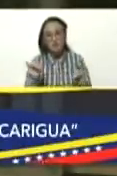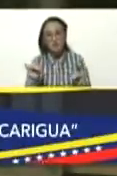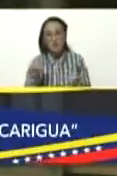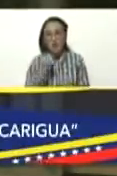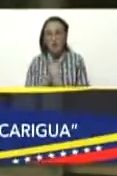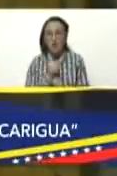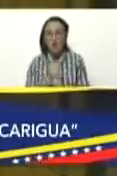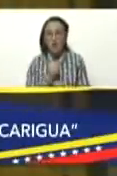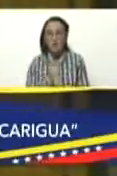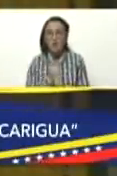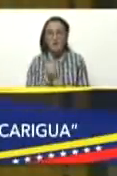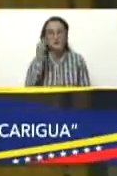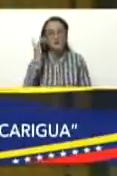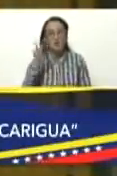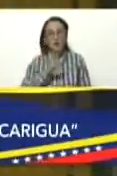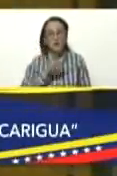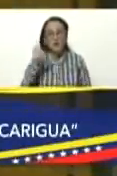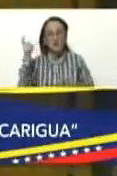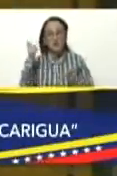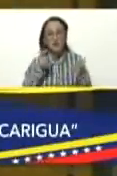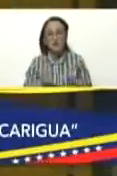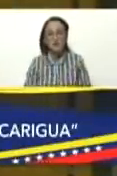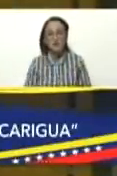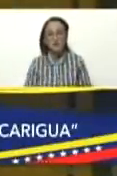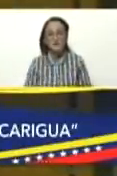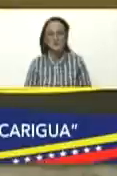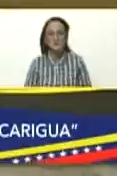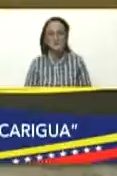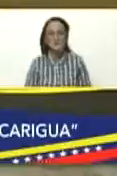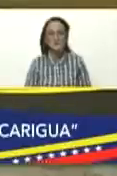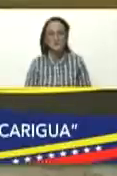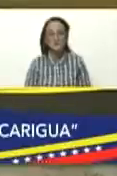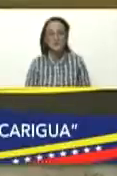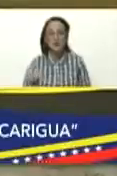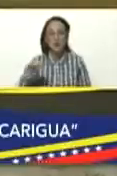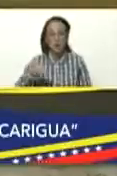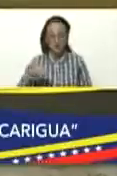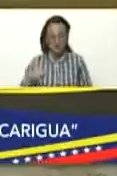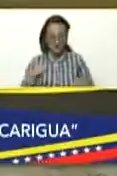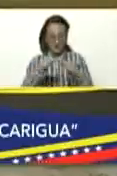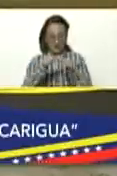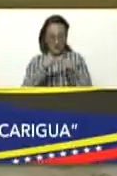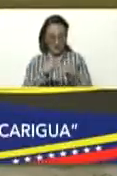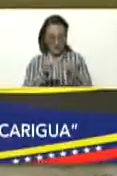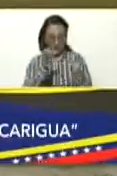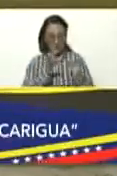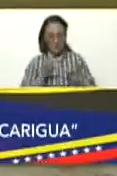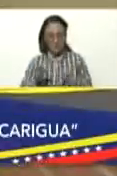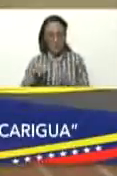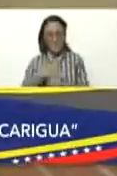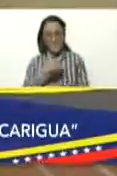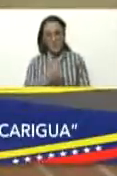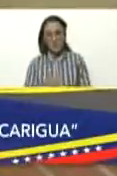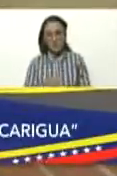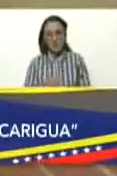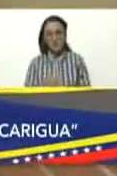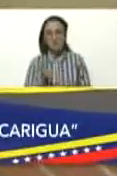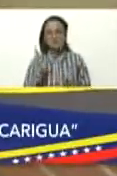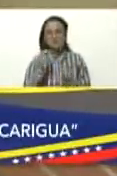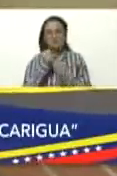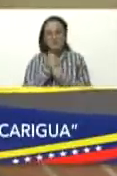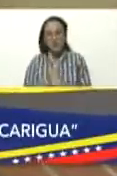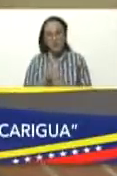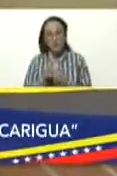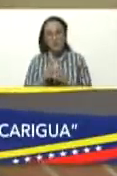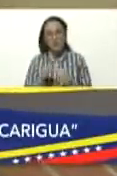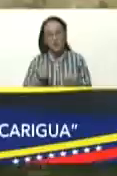esta obra que fue el sueño del comandante Chávez. Y que bueno, que el día de hoy seguimos consolidando el proyecto y esperamos contar con todo